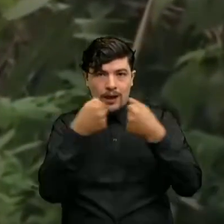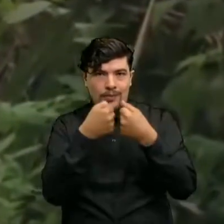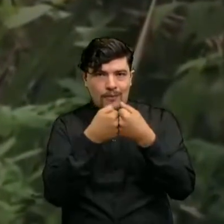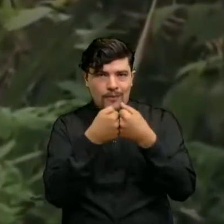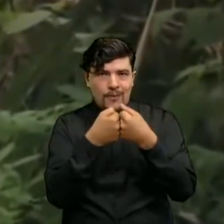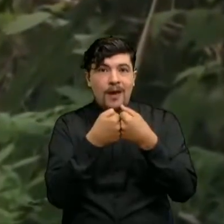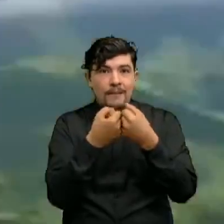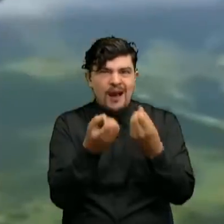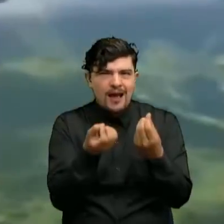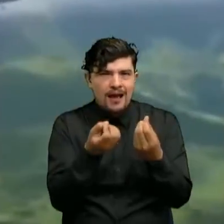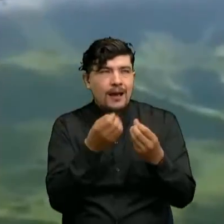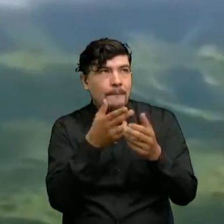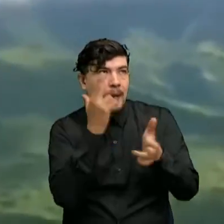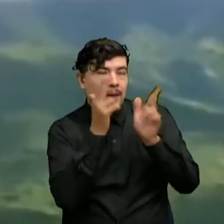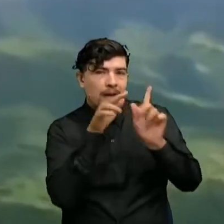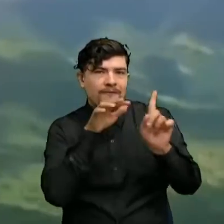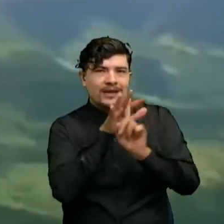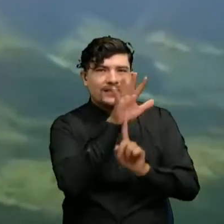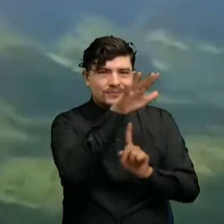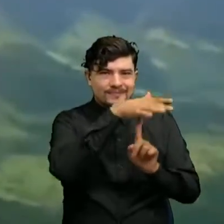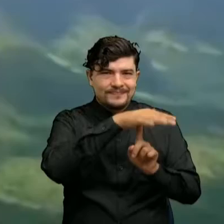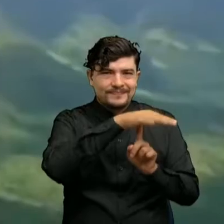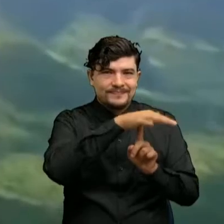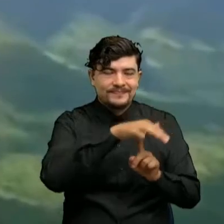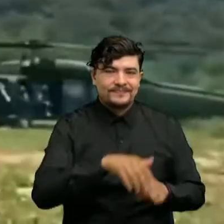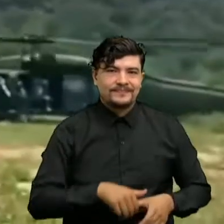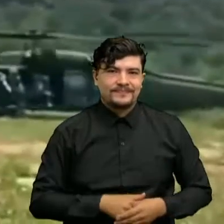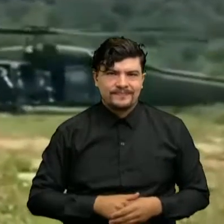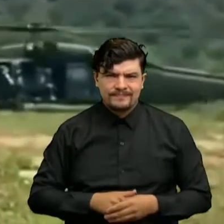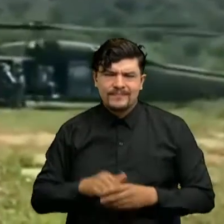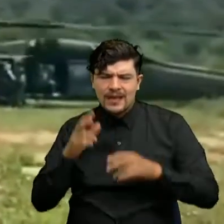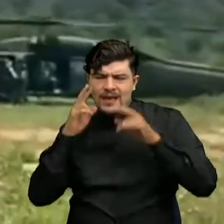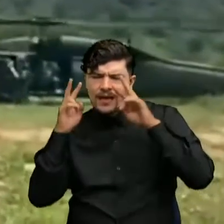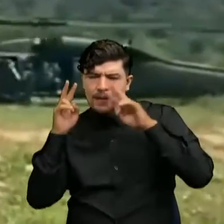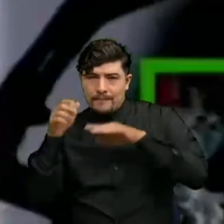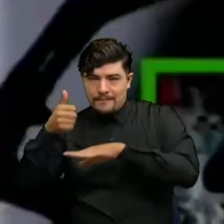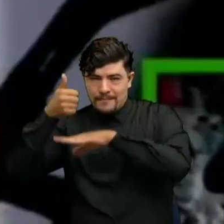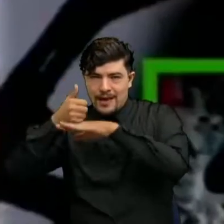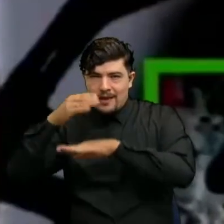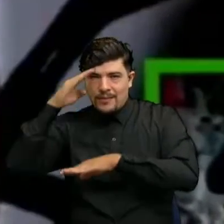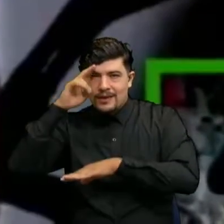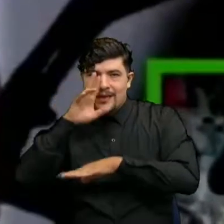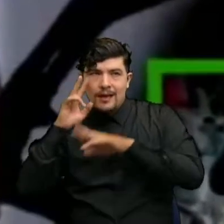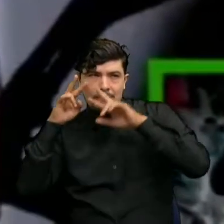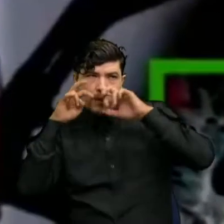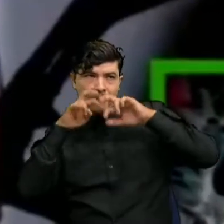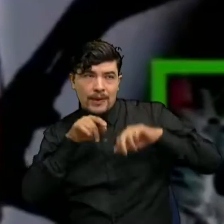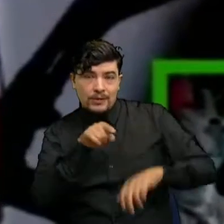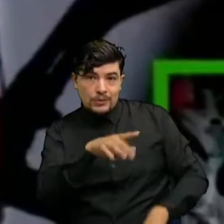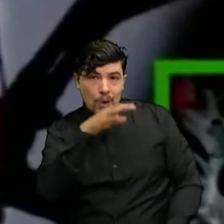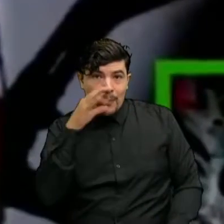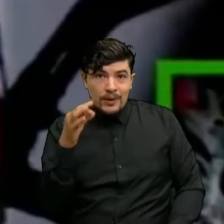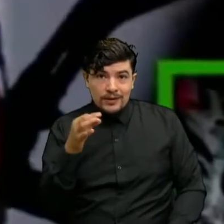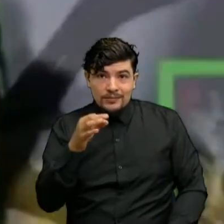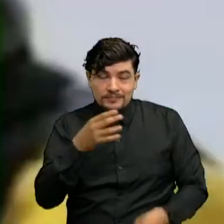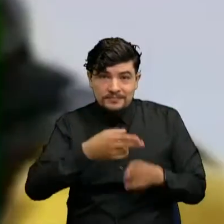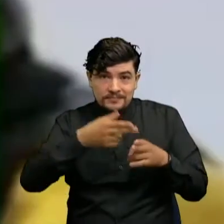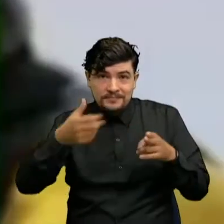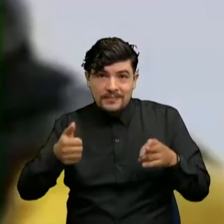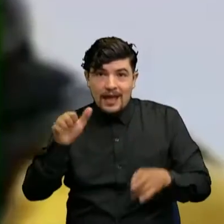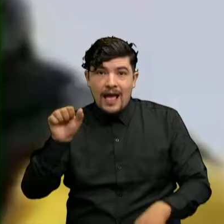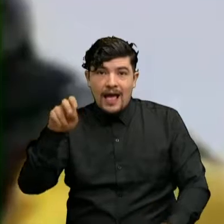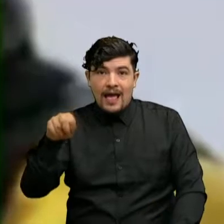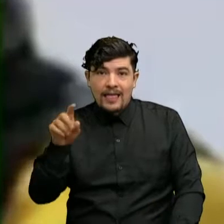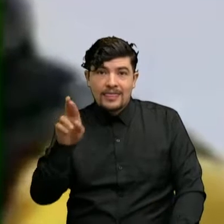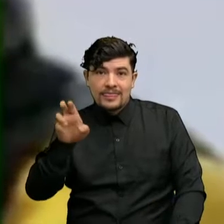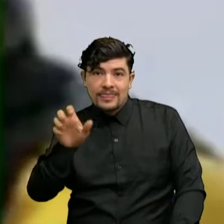presidencial en la ciudad de cúcuta los resultados de una nueva investigación determinan que este hombre apodados con el alias de andrei quien responde